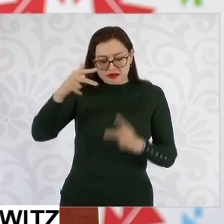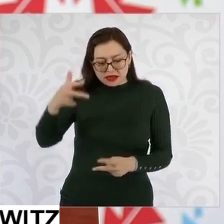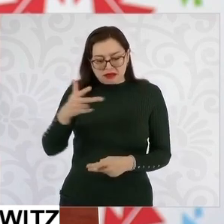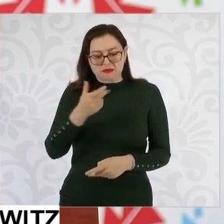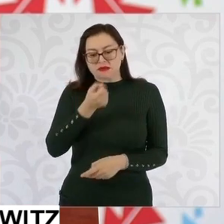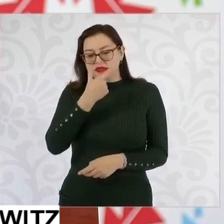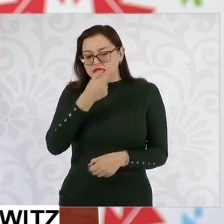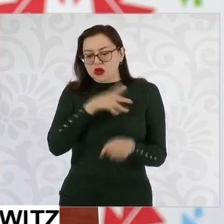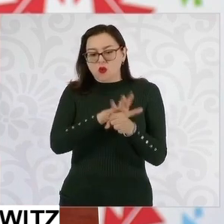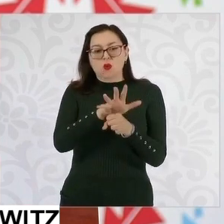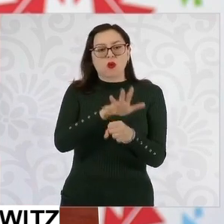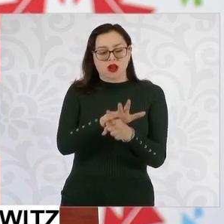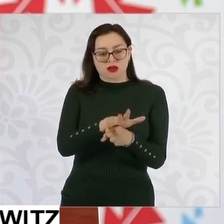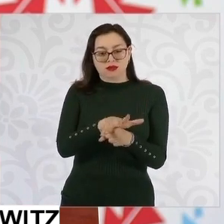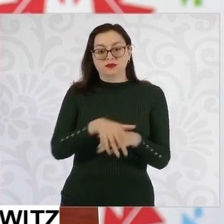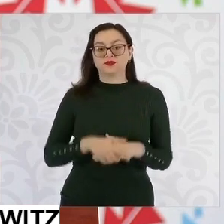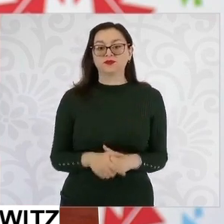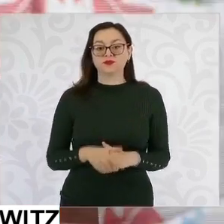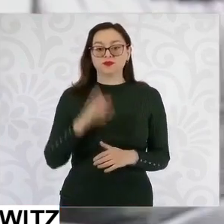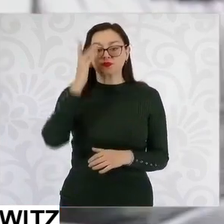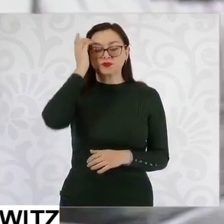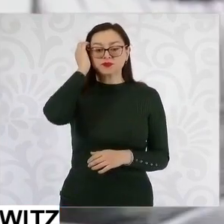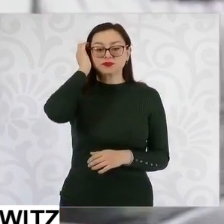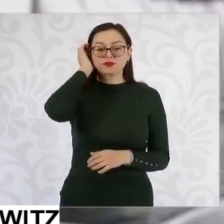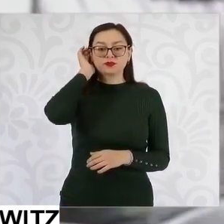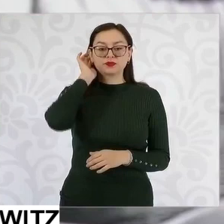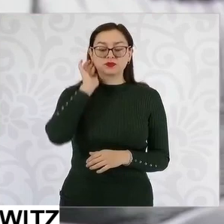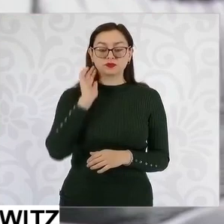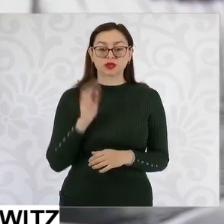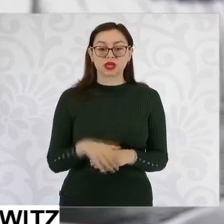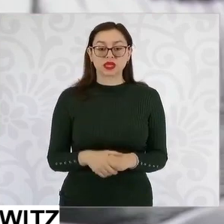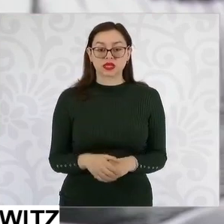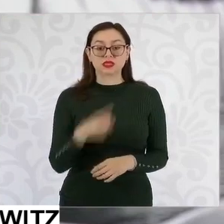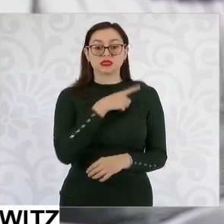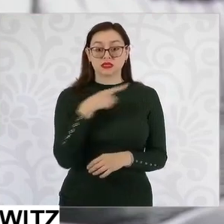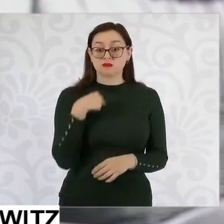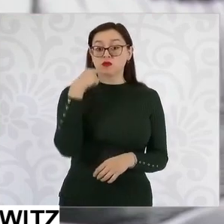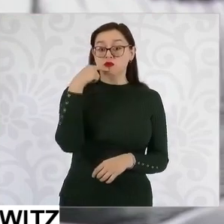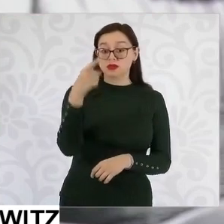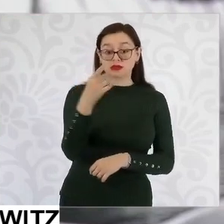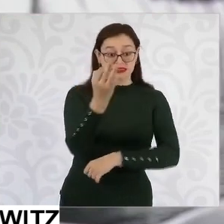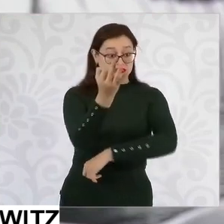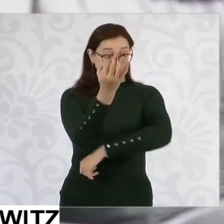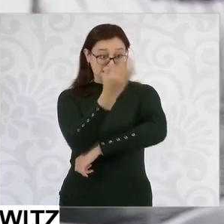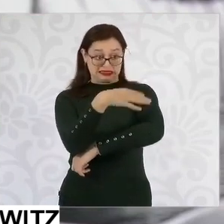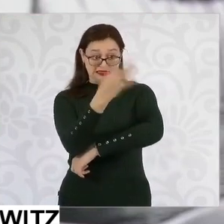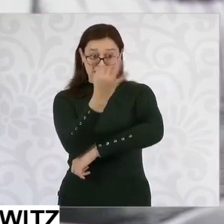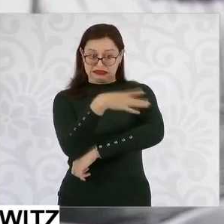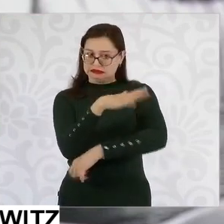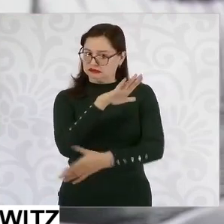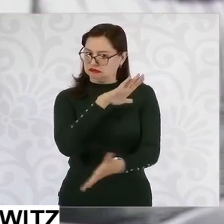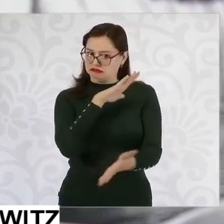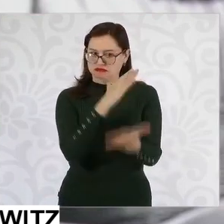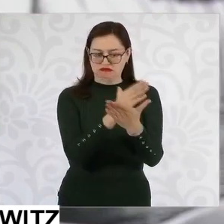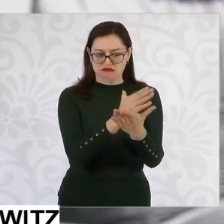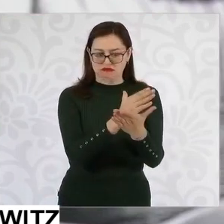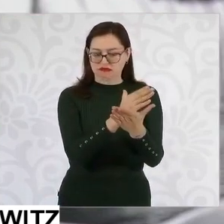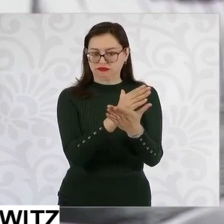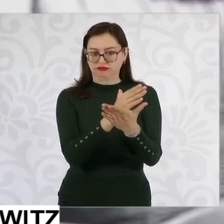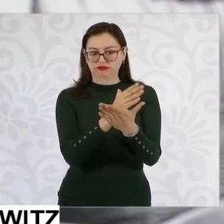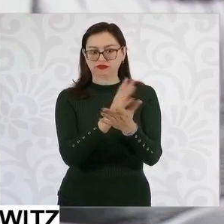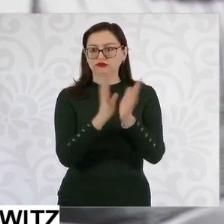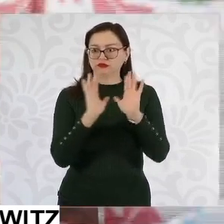Quisiera informar que con la inmovilización preventiva de las soluciones de nutrición parenteral total se detuvo